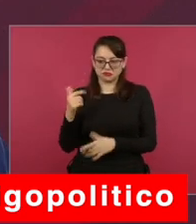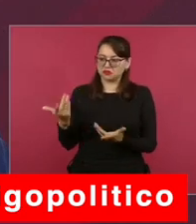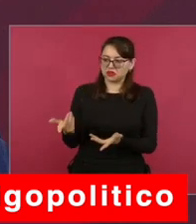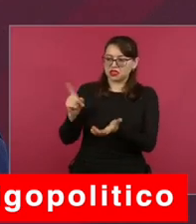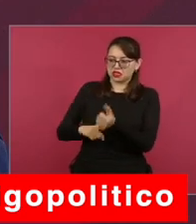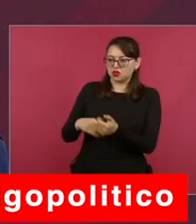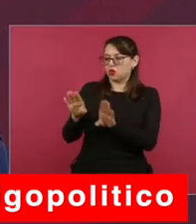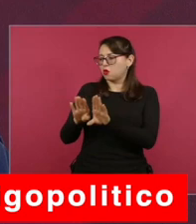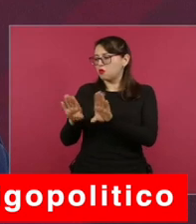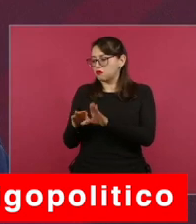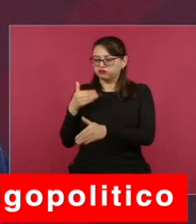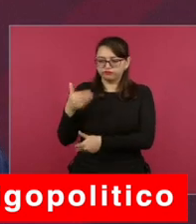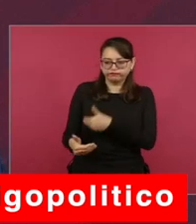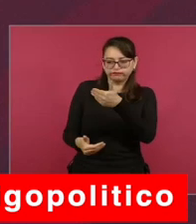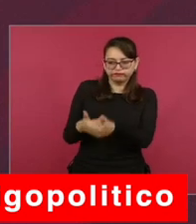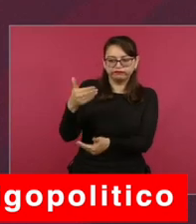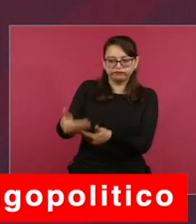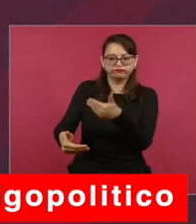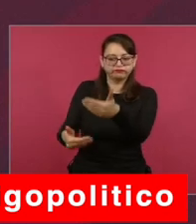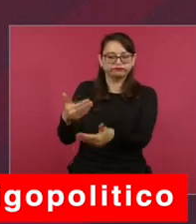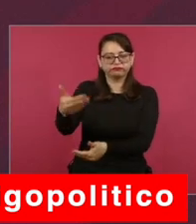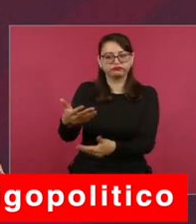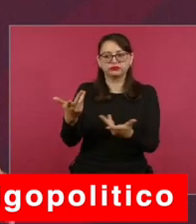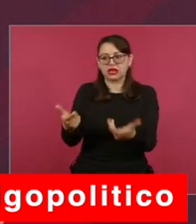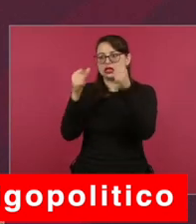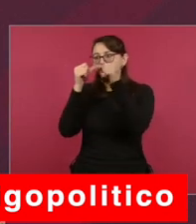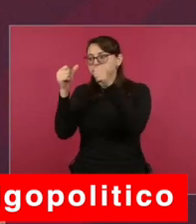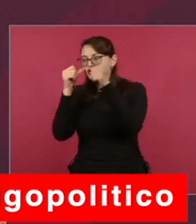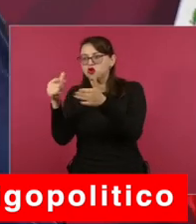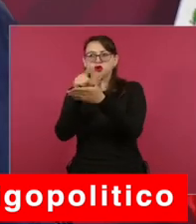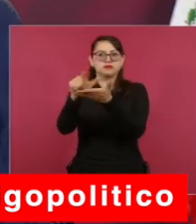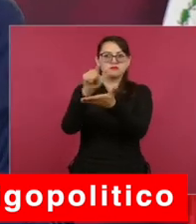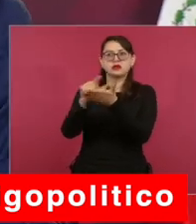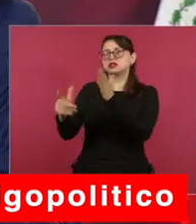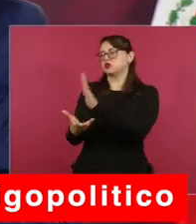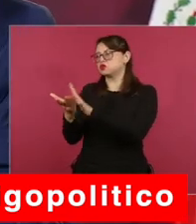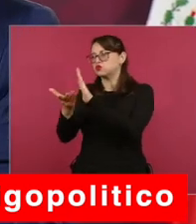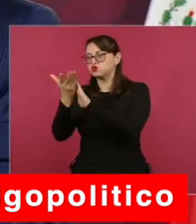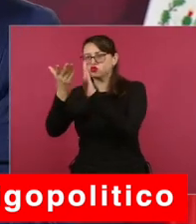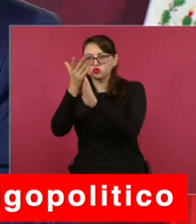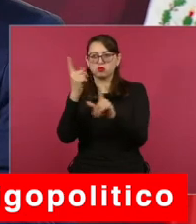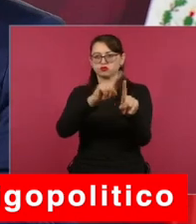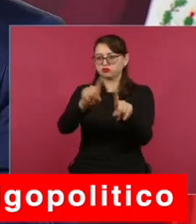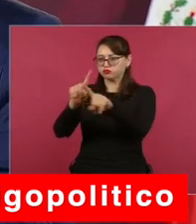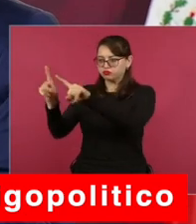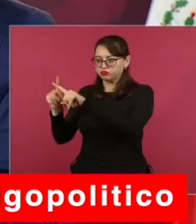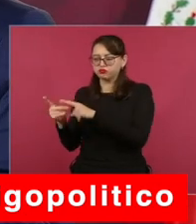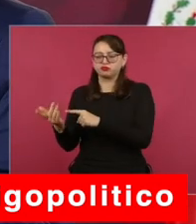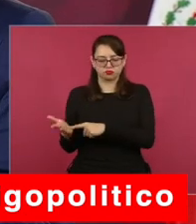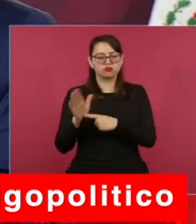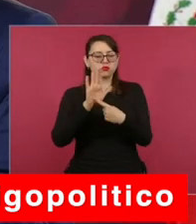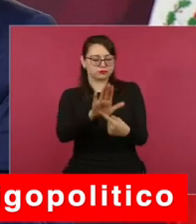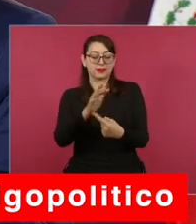Se cuenta con el apoyo de 1.048 profesionales de la salud de todas las instituciones. También agradece el apoyo al